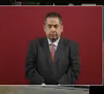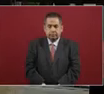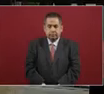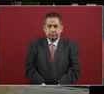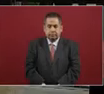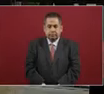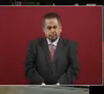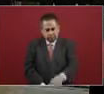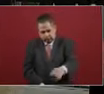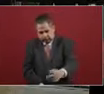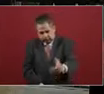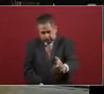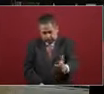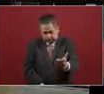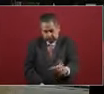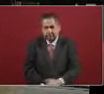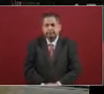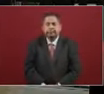¿Tú? ¿Sí?